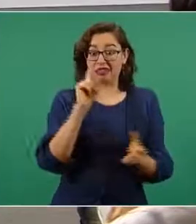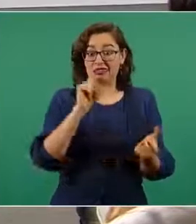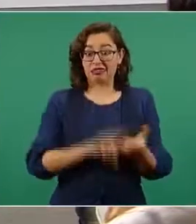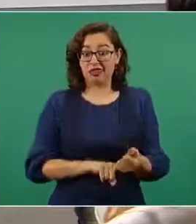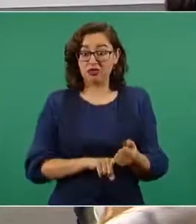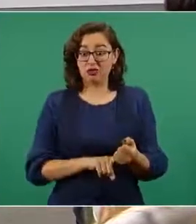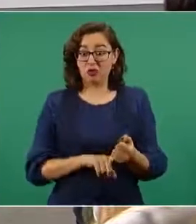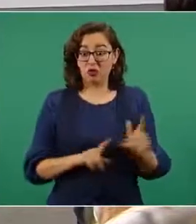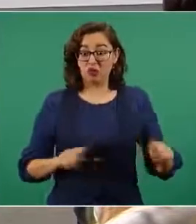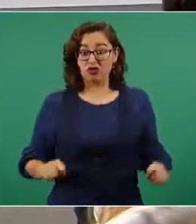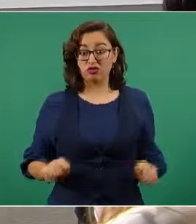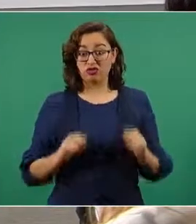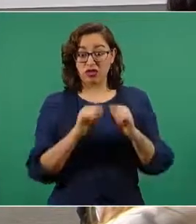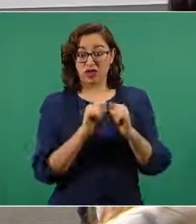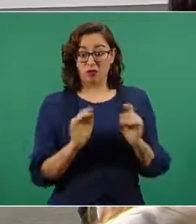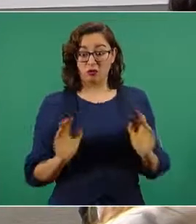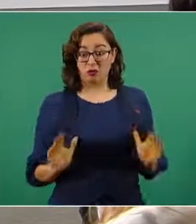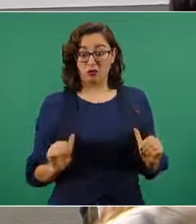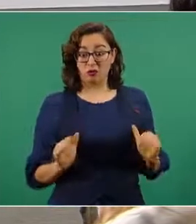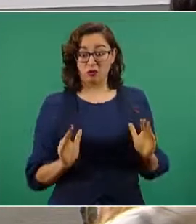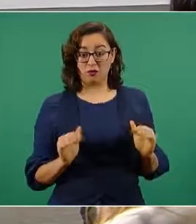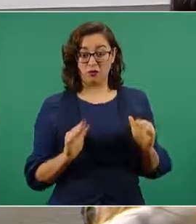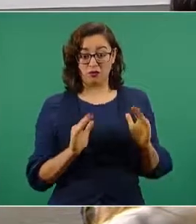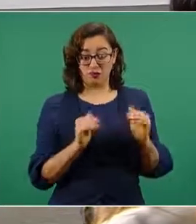hubieron daños a